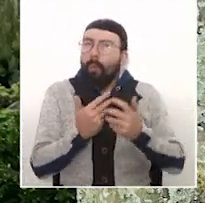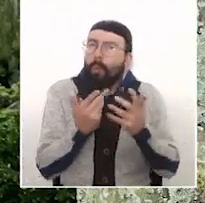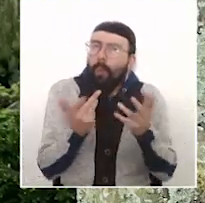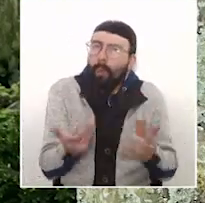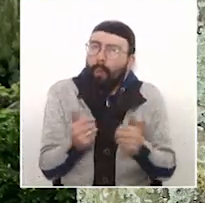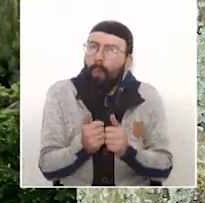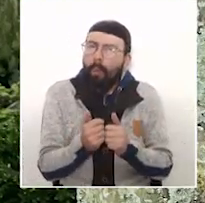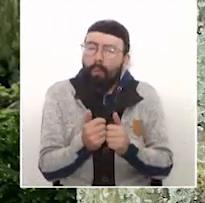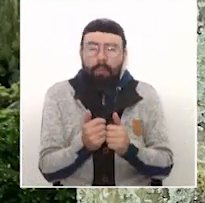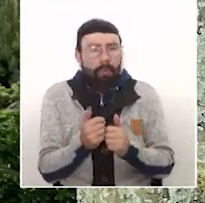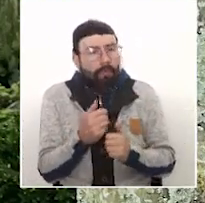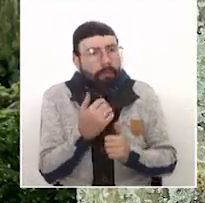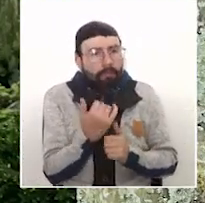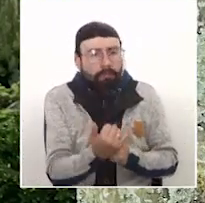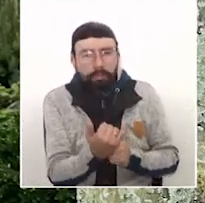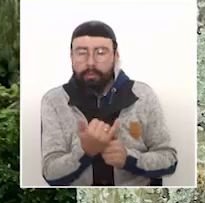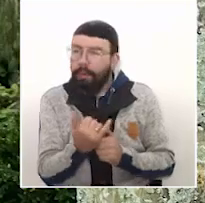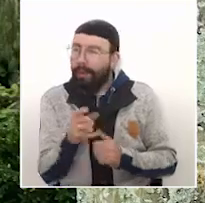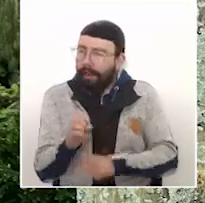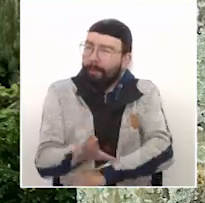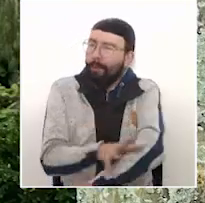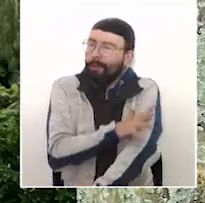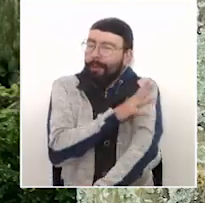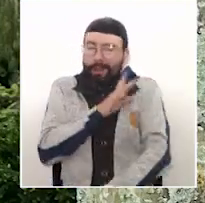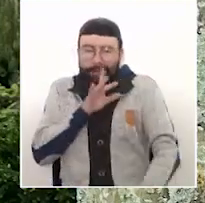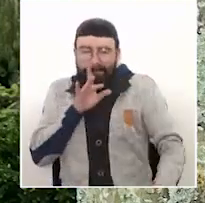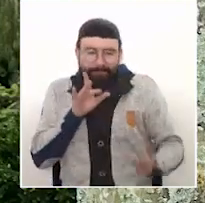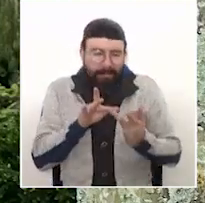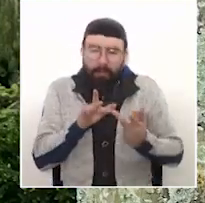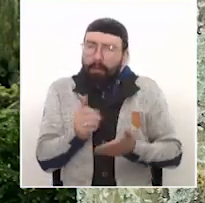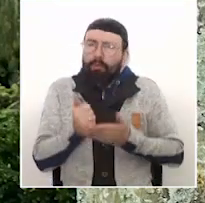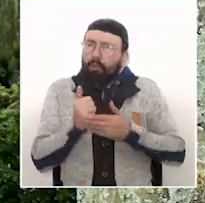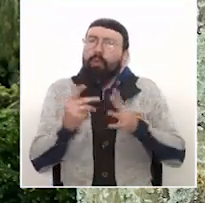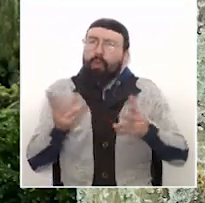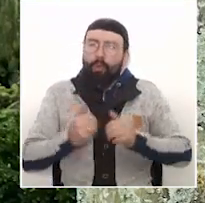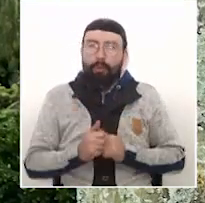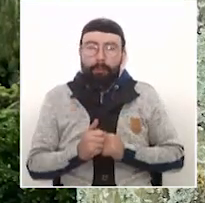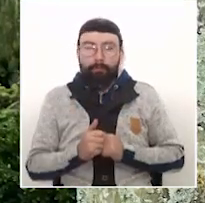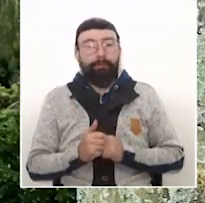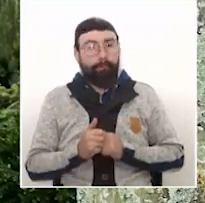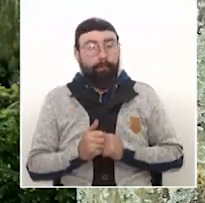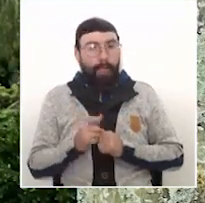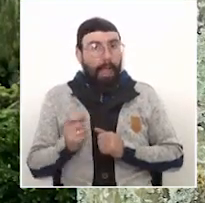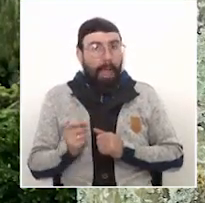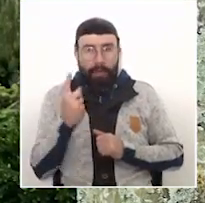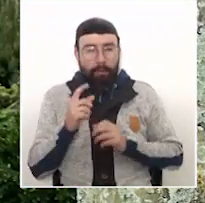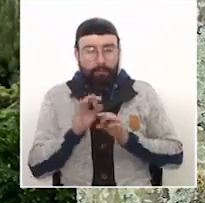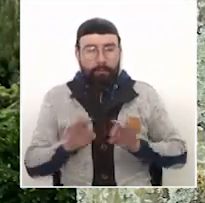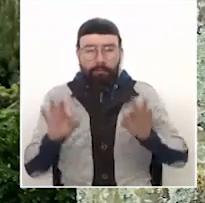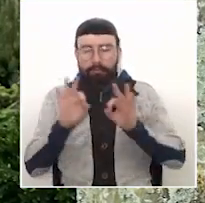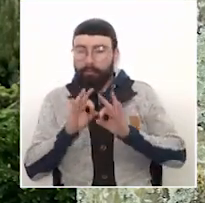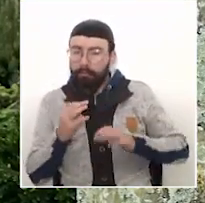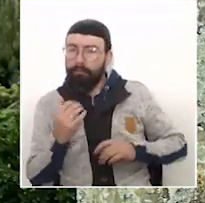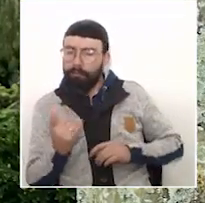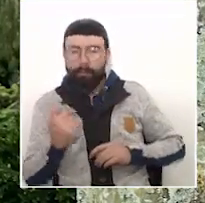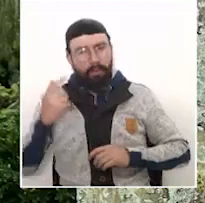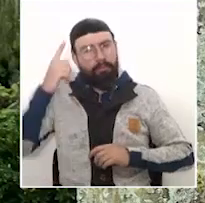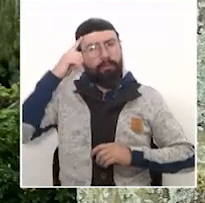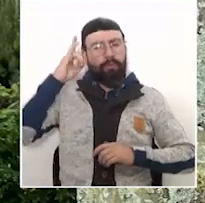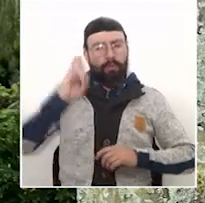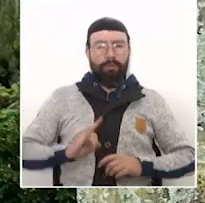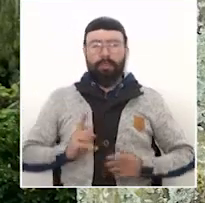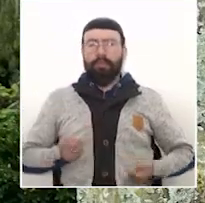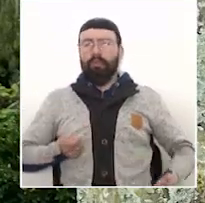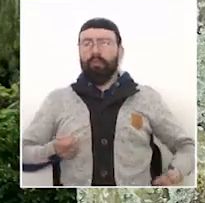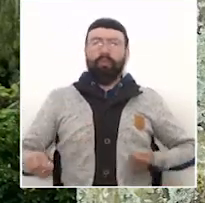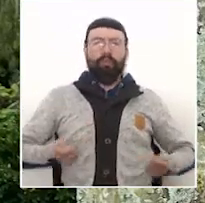o aporte que hacen las emociones. Hay un como conducto regular por medio del cual nosotros funcionamos como seres